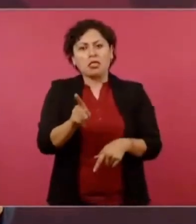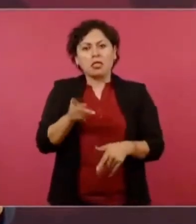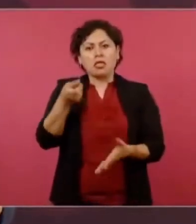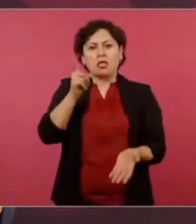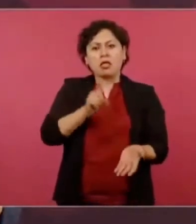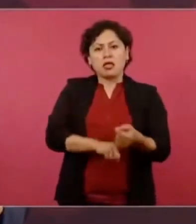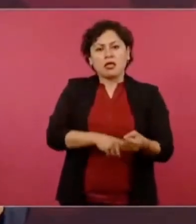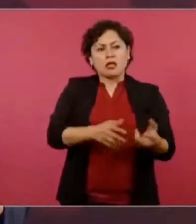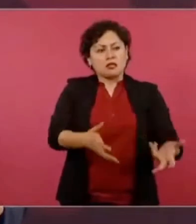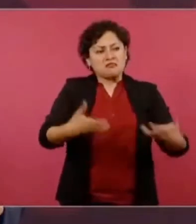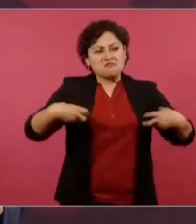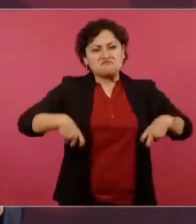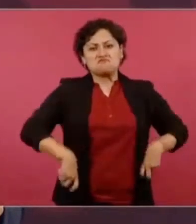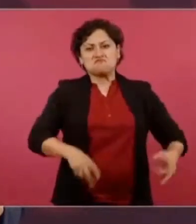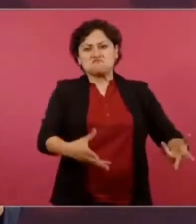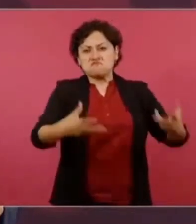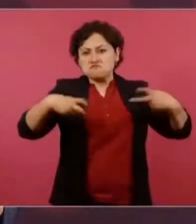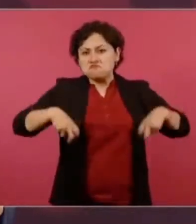Entonces nos engañaron